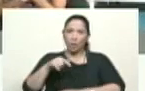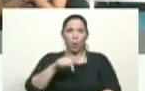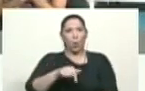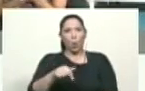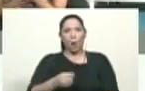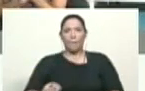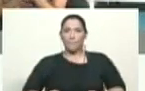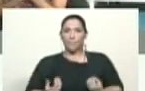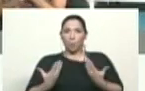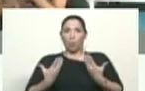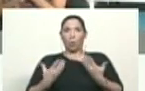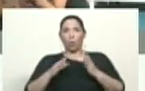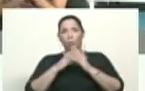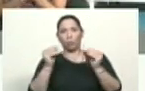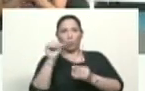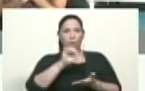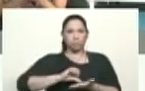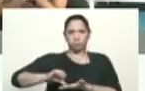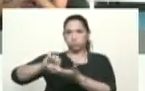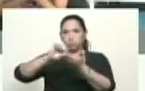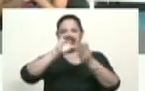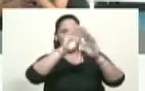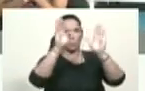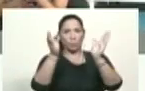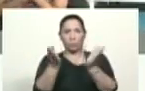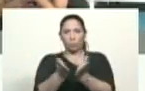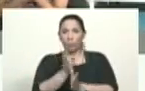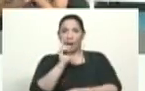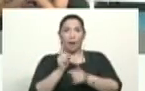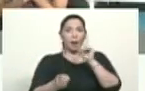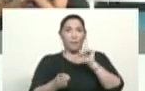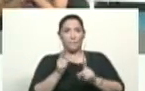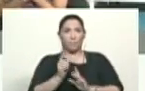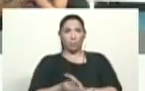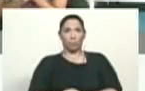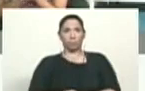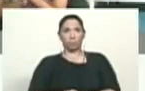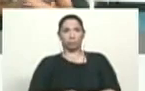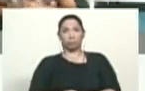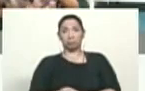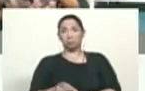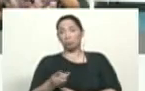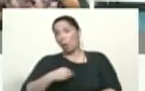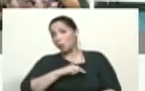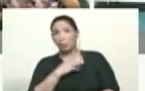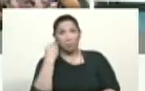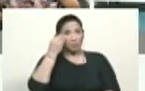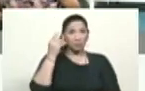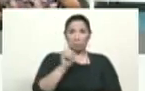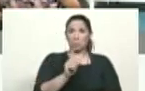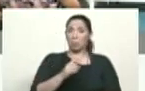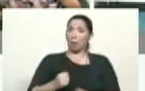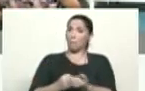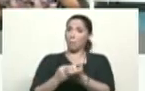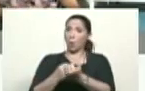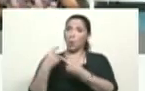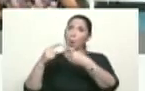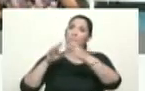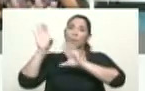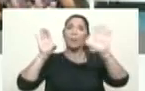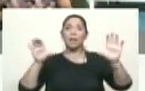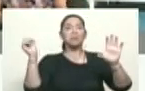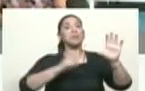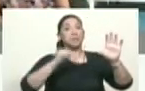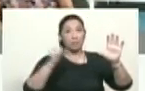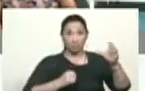expresan en todas las ciudades del mundo, en algunas que ni nos imaginábamos. En estos días nos mandaron hasta fotos